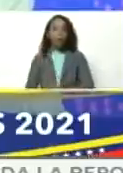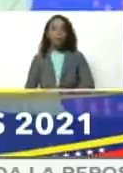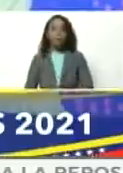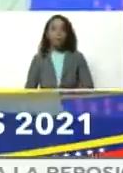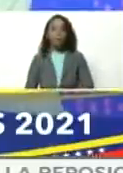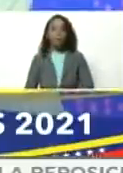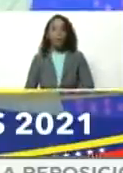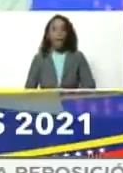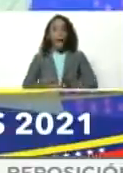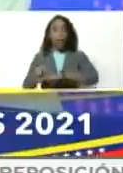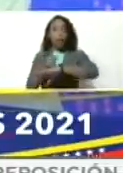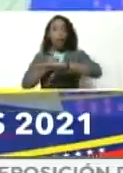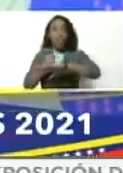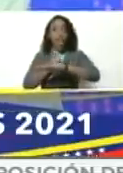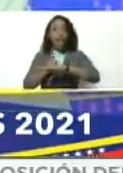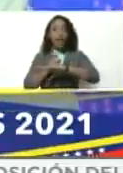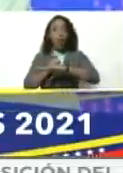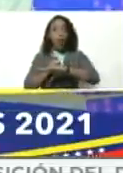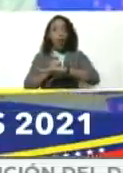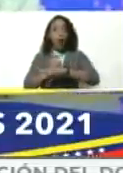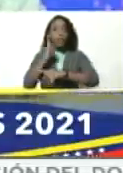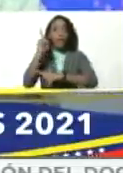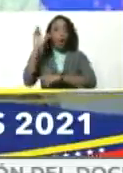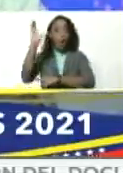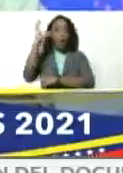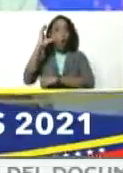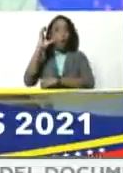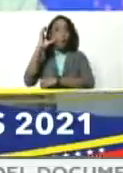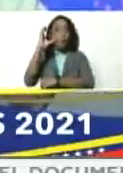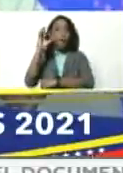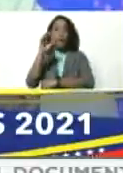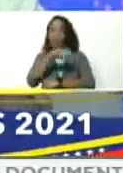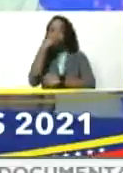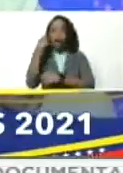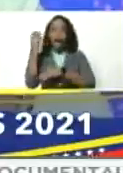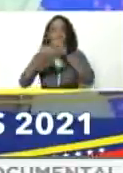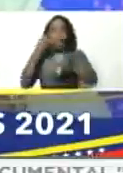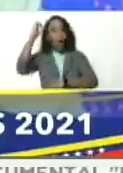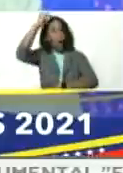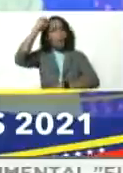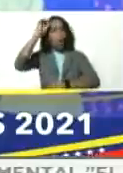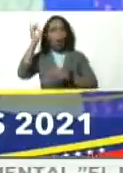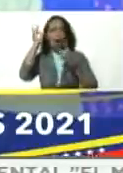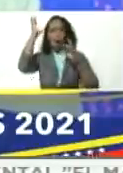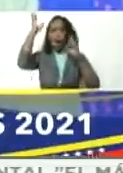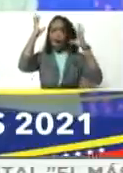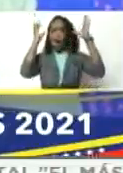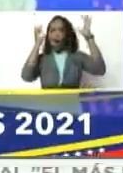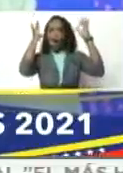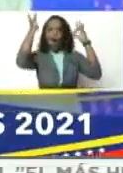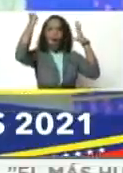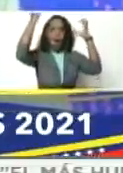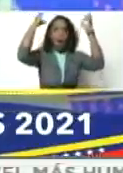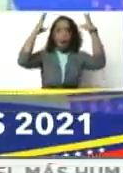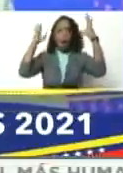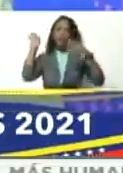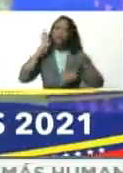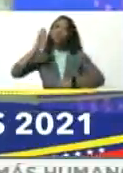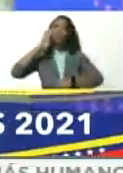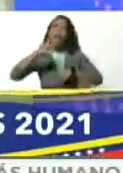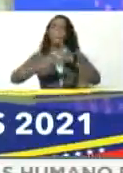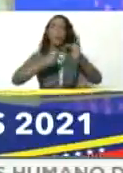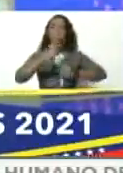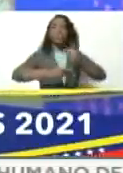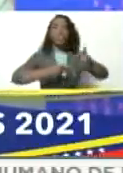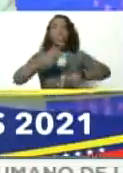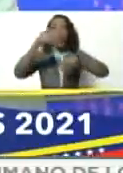el gobierno narcoparaco de Colombia, empezaron a generar algunas opiniones y matrices para manchar el proceso electoral,